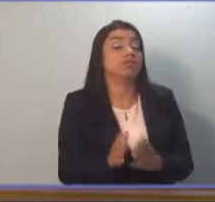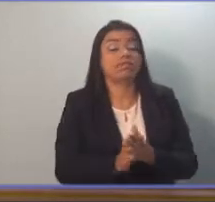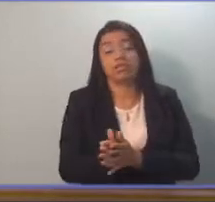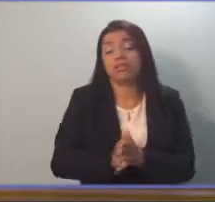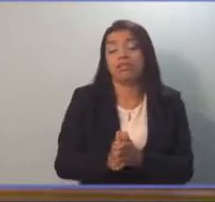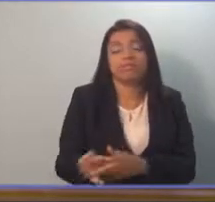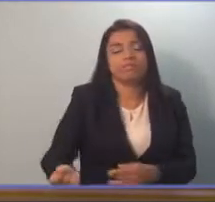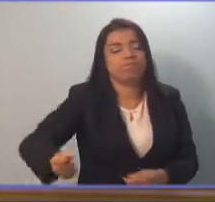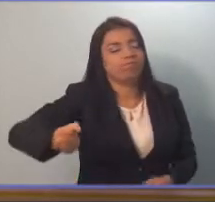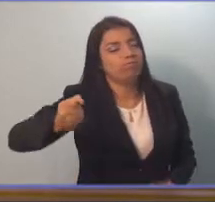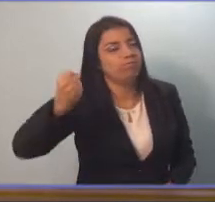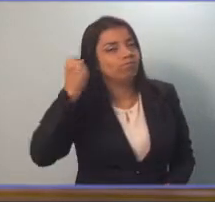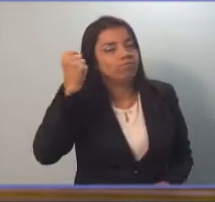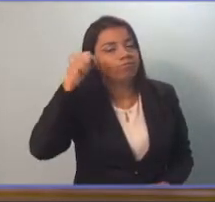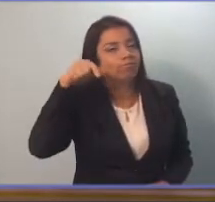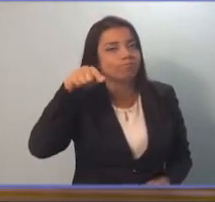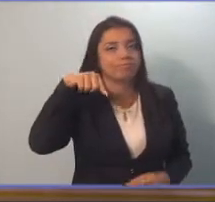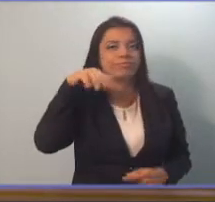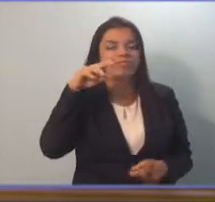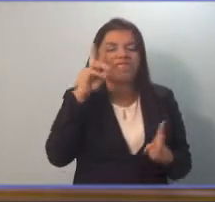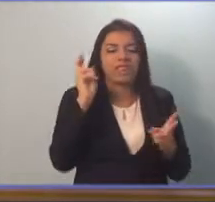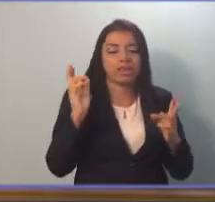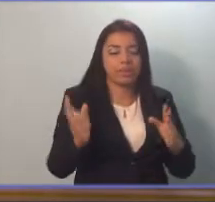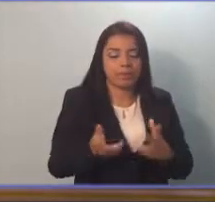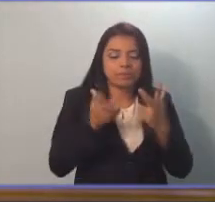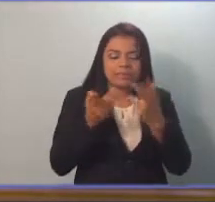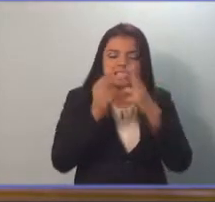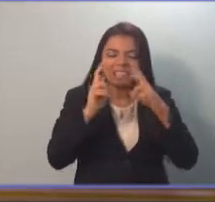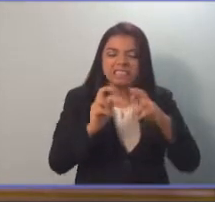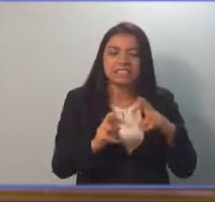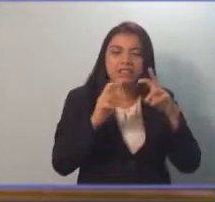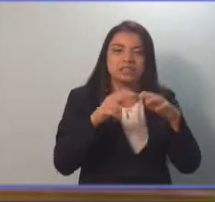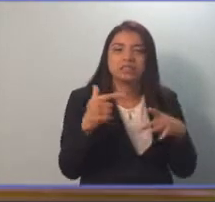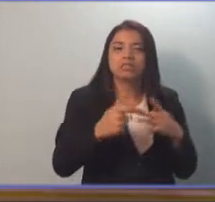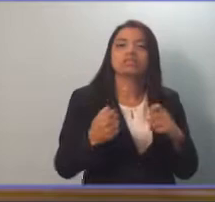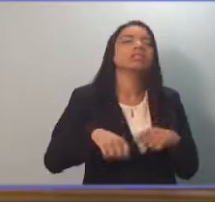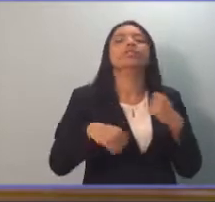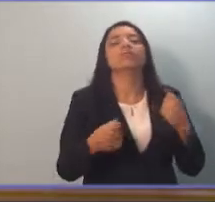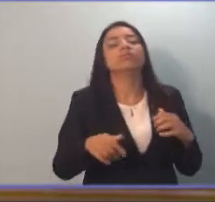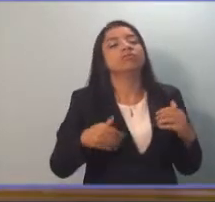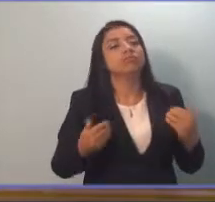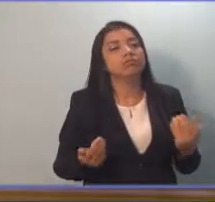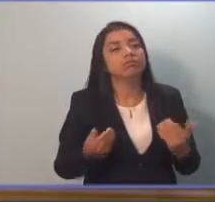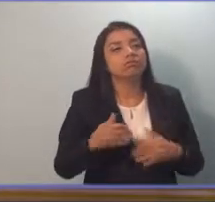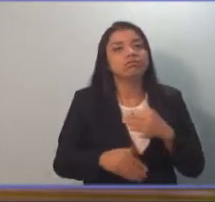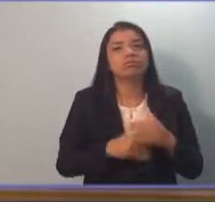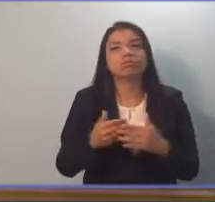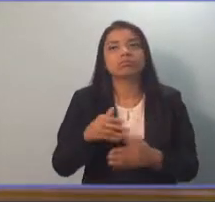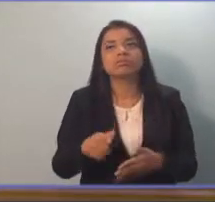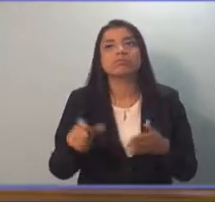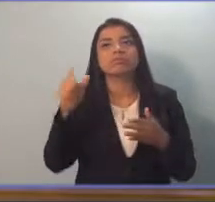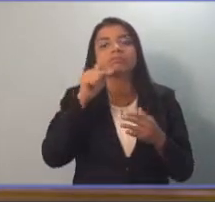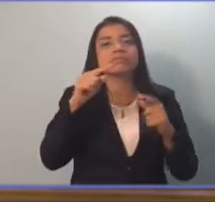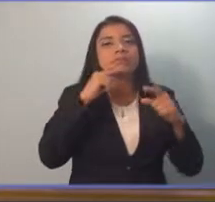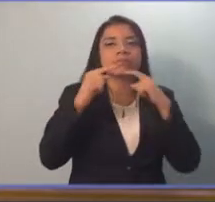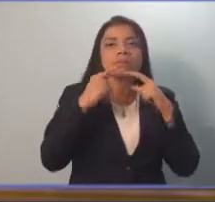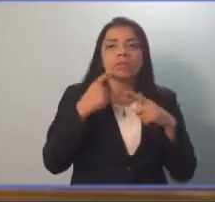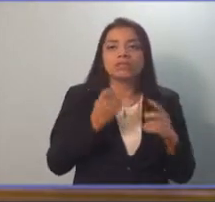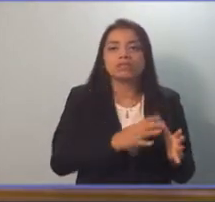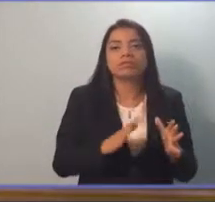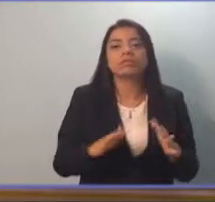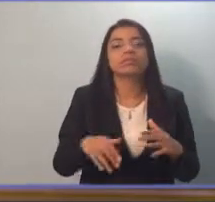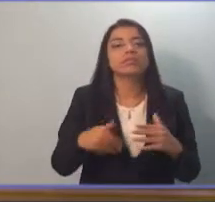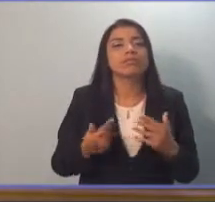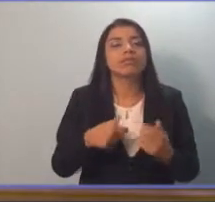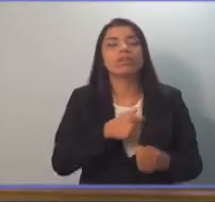que se le ha dado a la investigación criminal, siendo que las órdenes administrativas emitidas